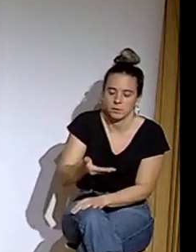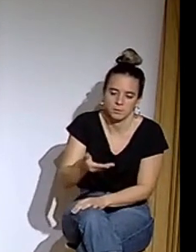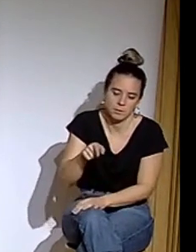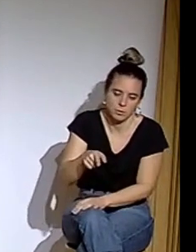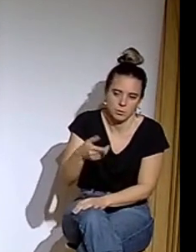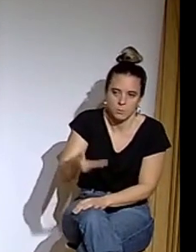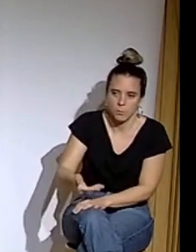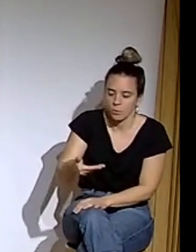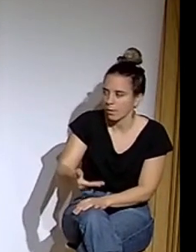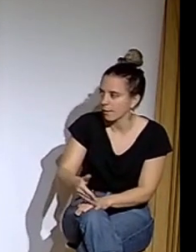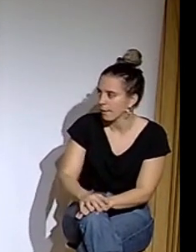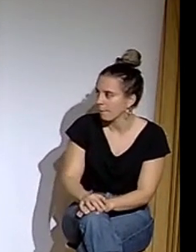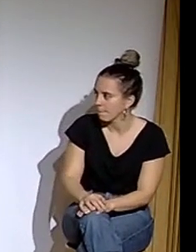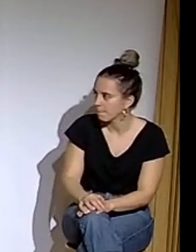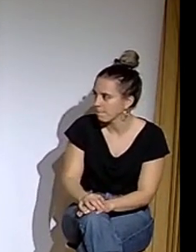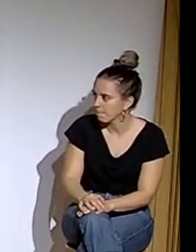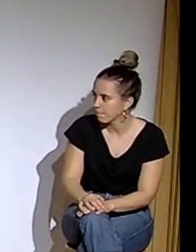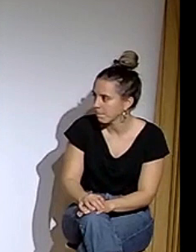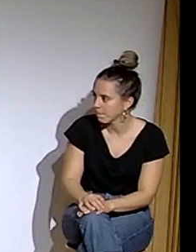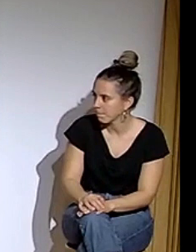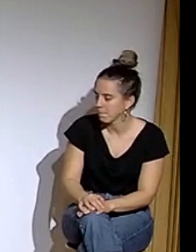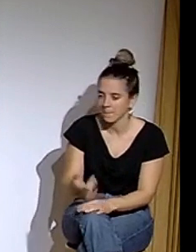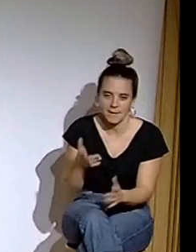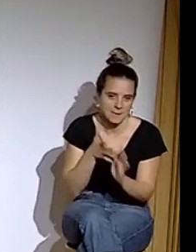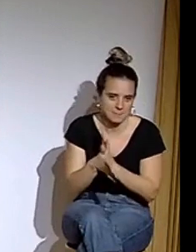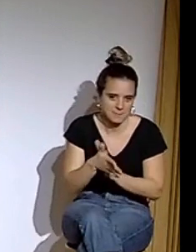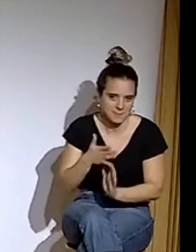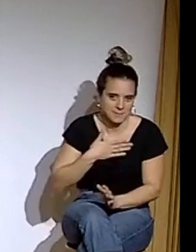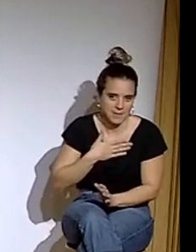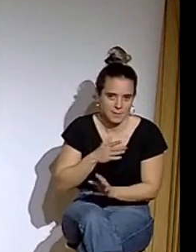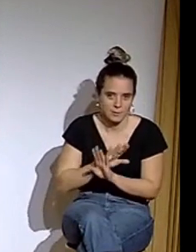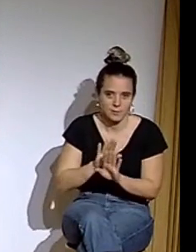y esa es mi explicación